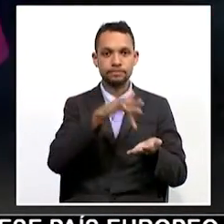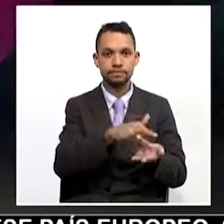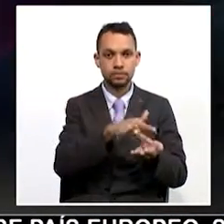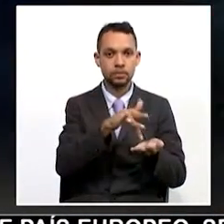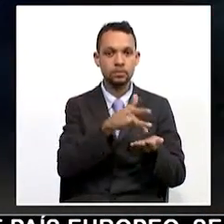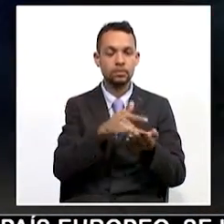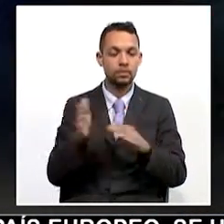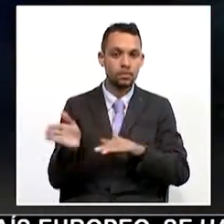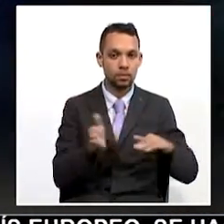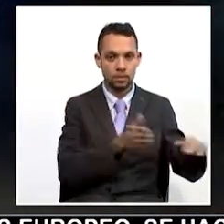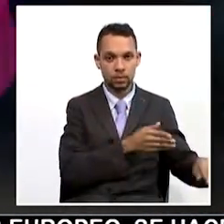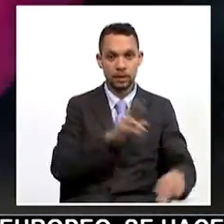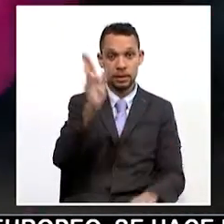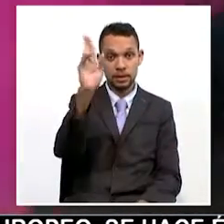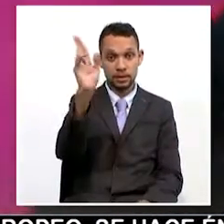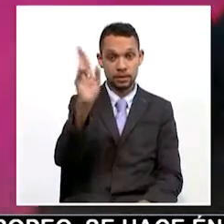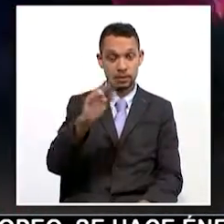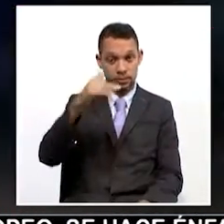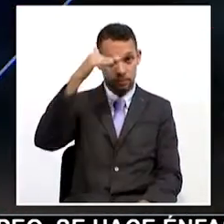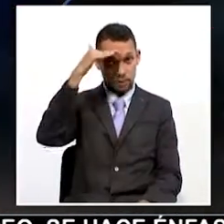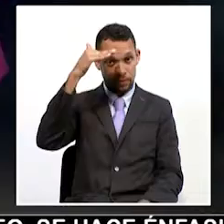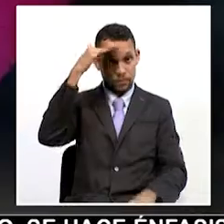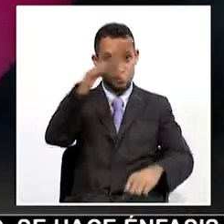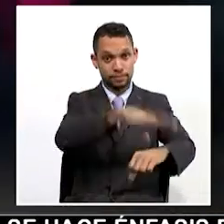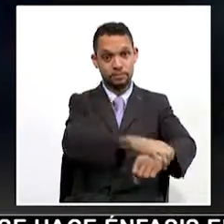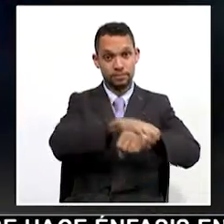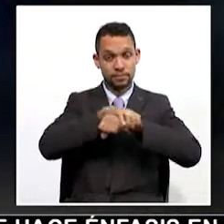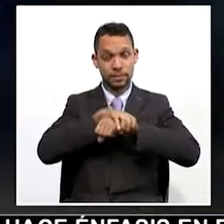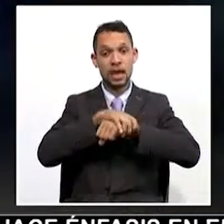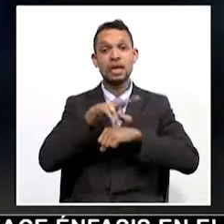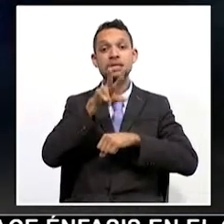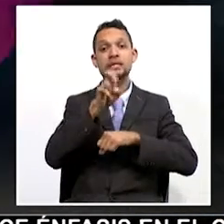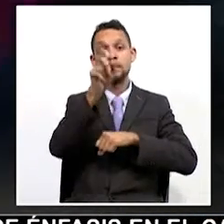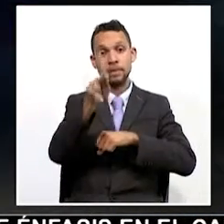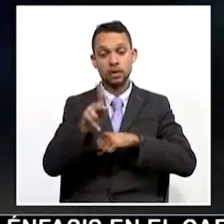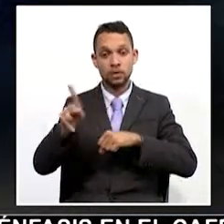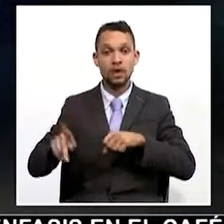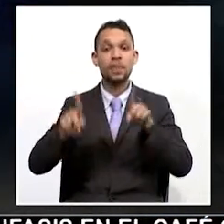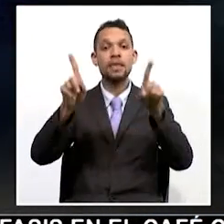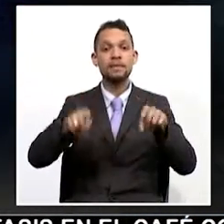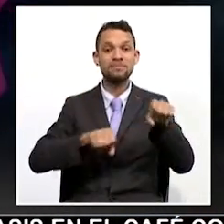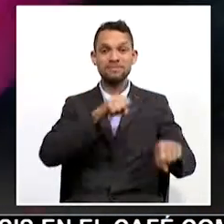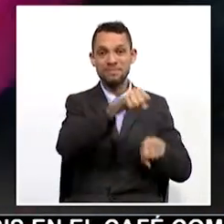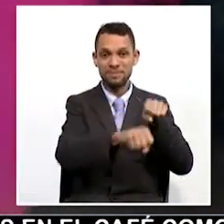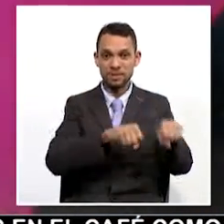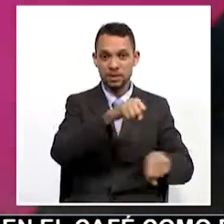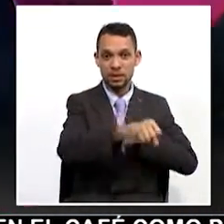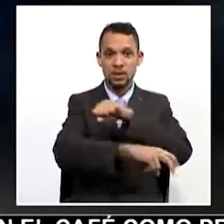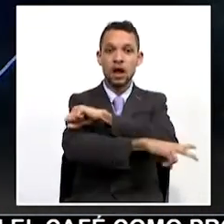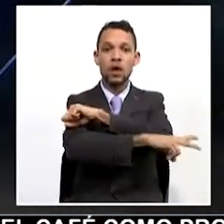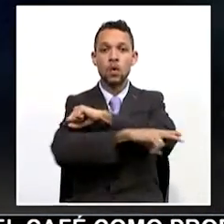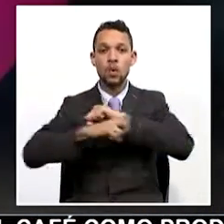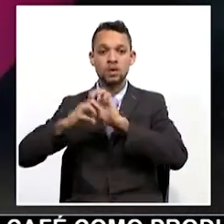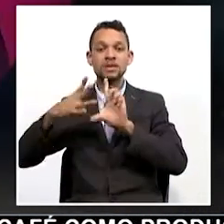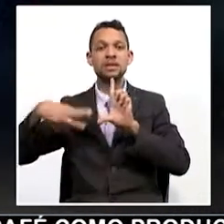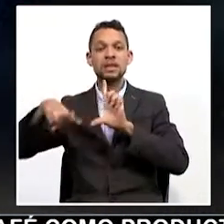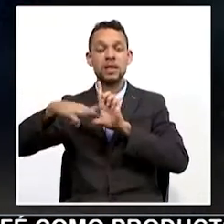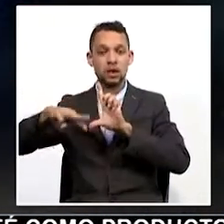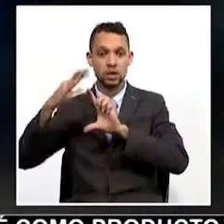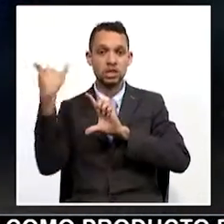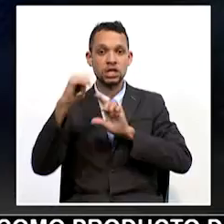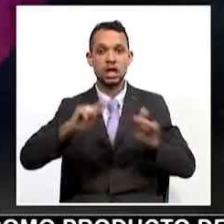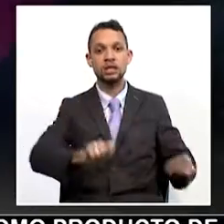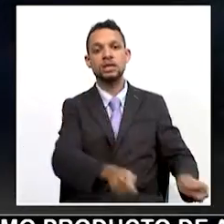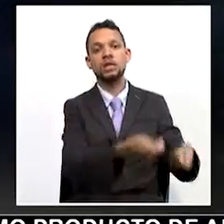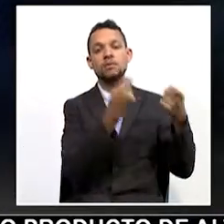de Risaralda capturó 7 personas por diferentes delitos y recuperó 3 bicicletas que habían sido robadas ayer en Santa Rosa de Cabal. Entre